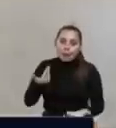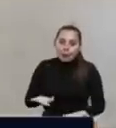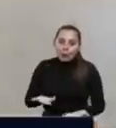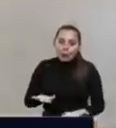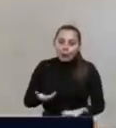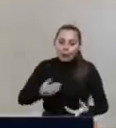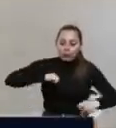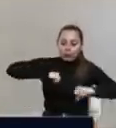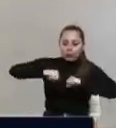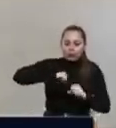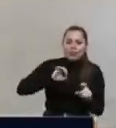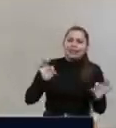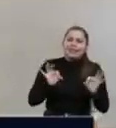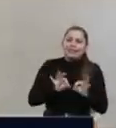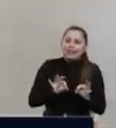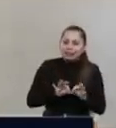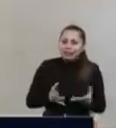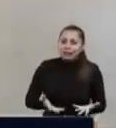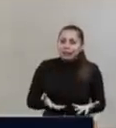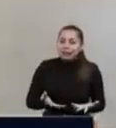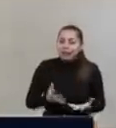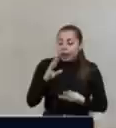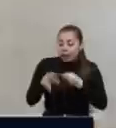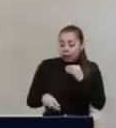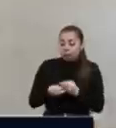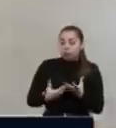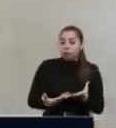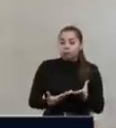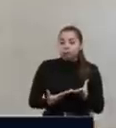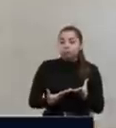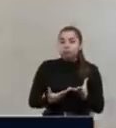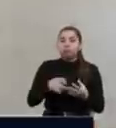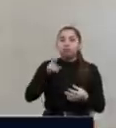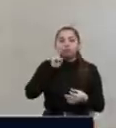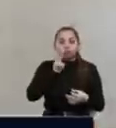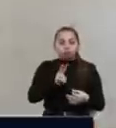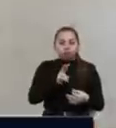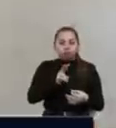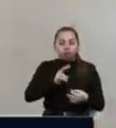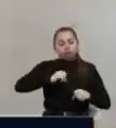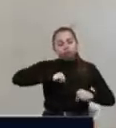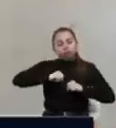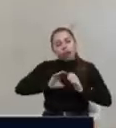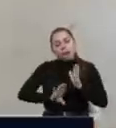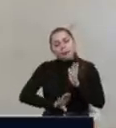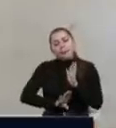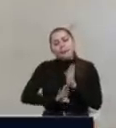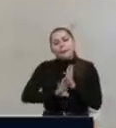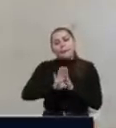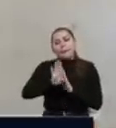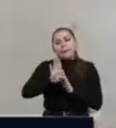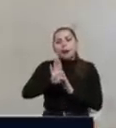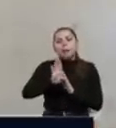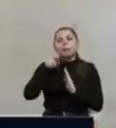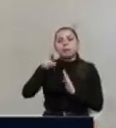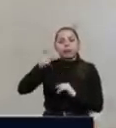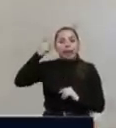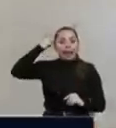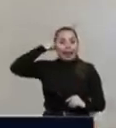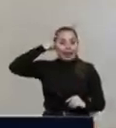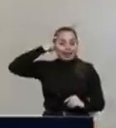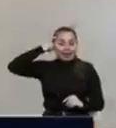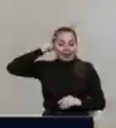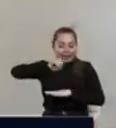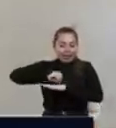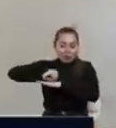Y son acciones simples en las que además ha venido avanzando la inteligencia,